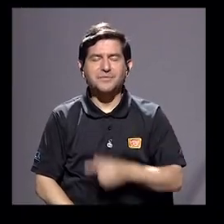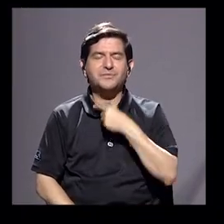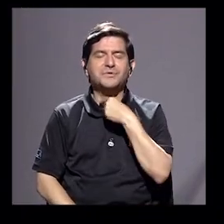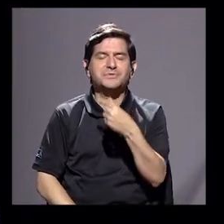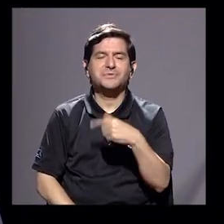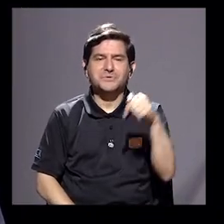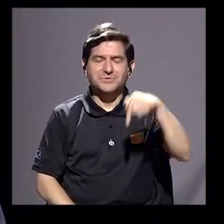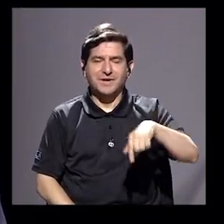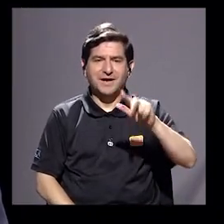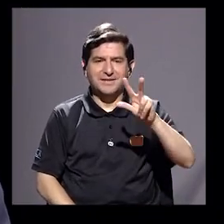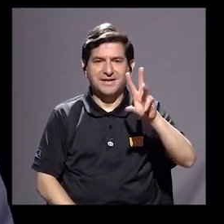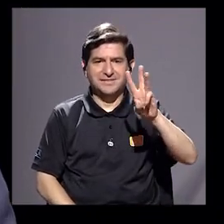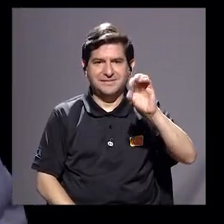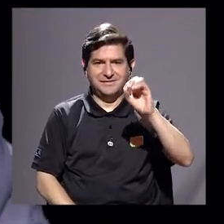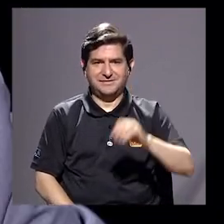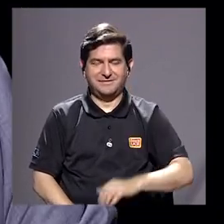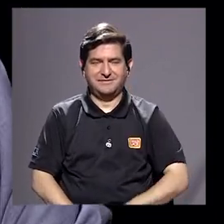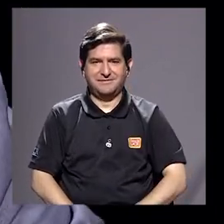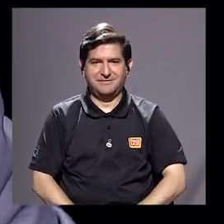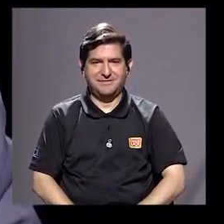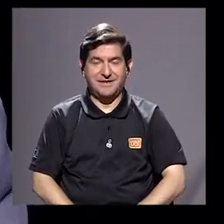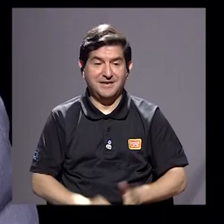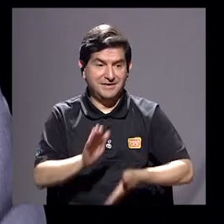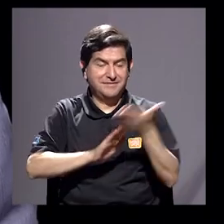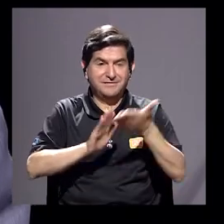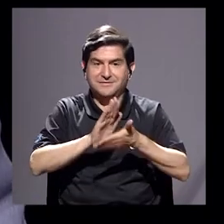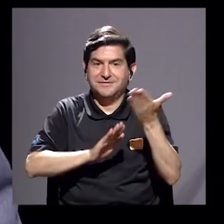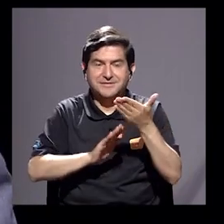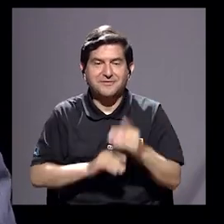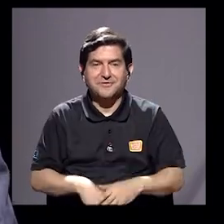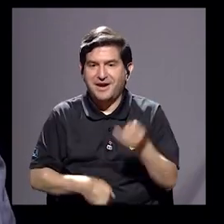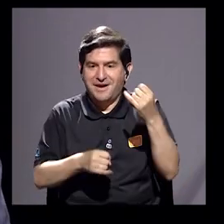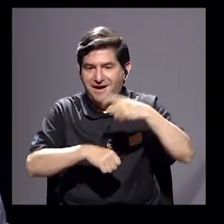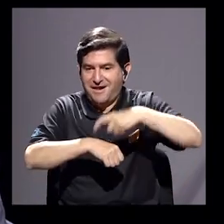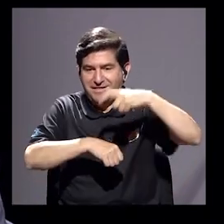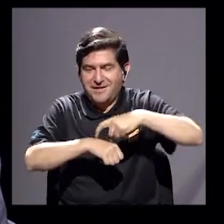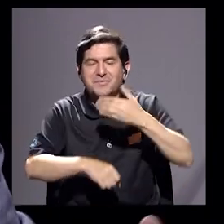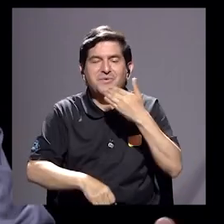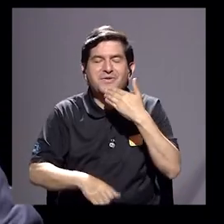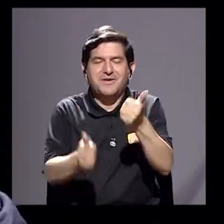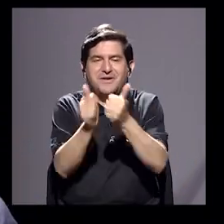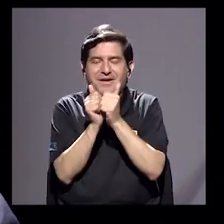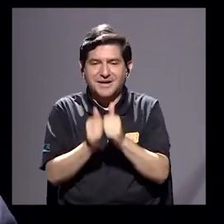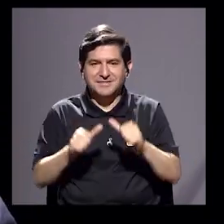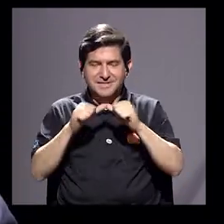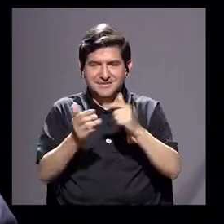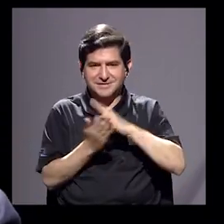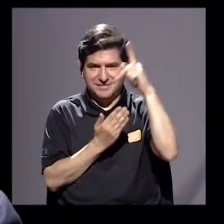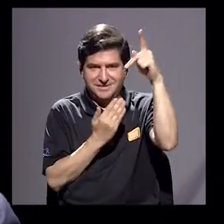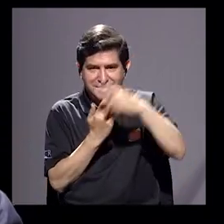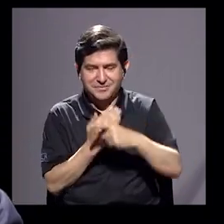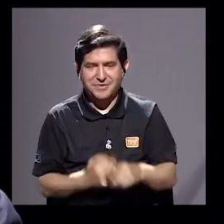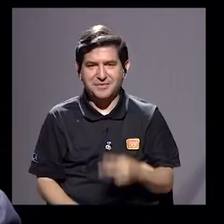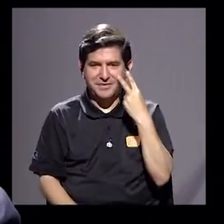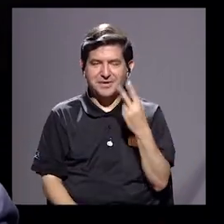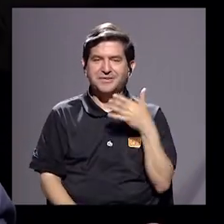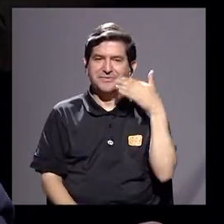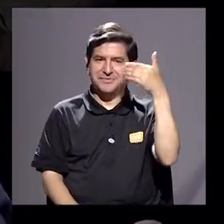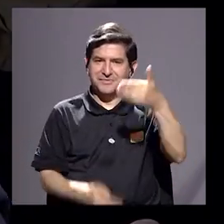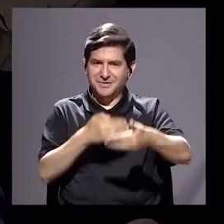estar como está acá en 360 se va el tiempo es rapidísimo así que buena nota por estar con nosotros siga nuestra programación chao